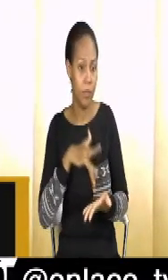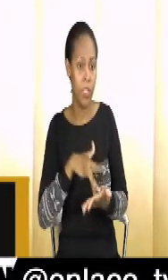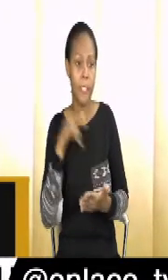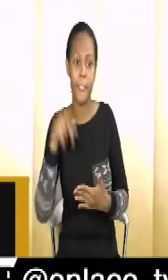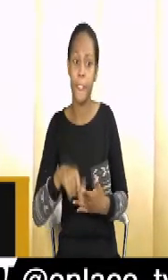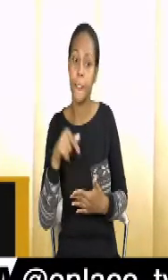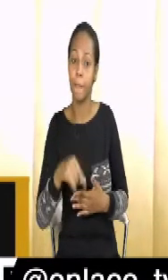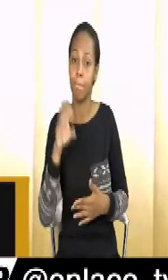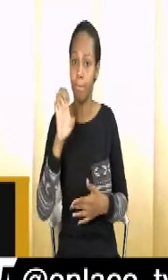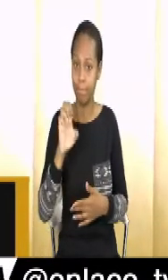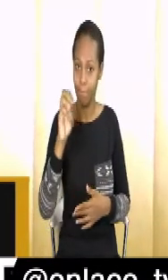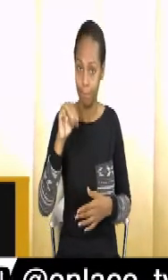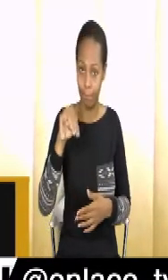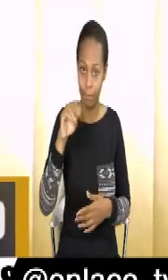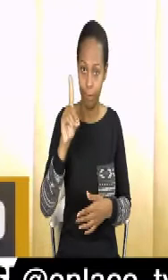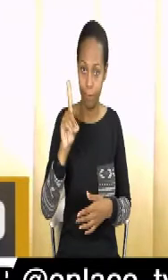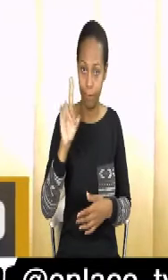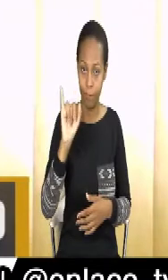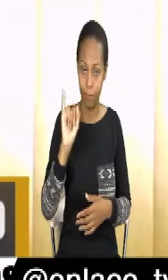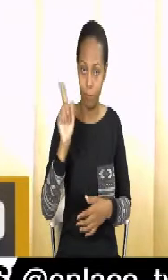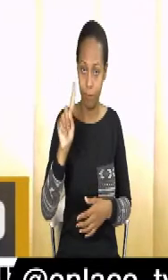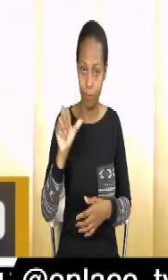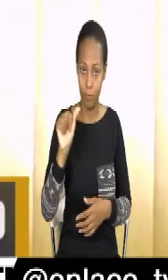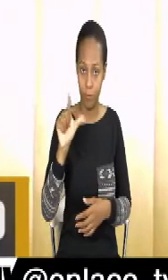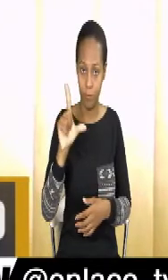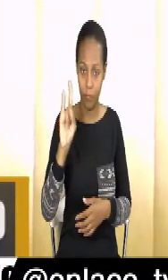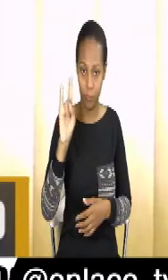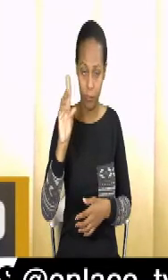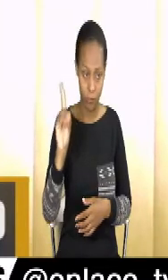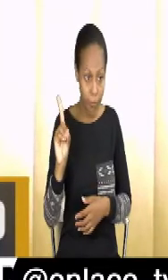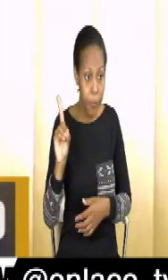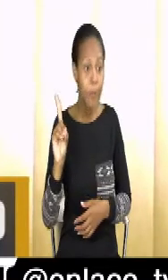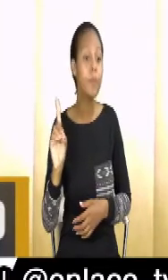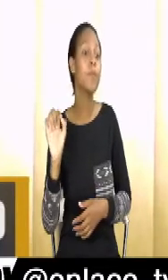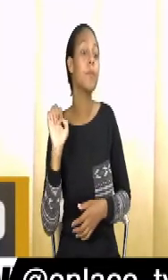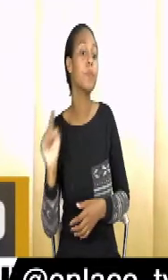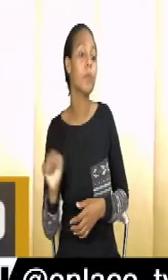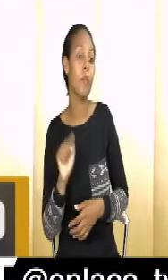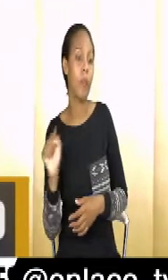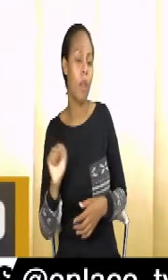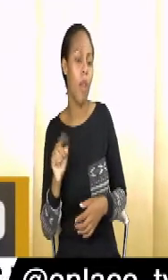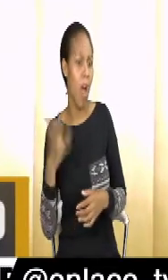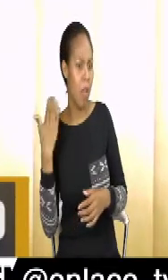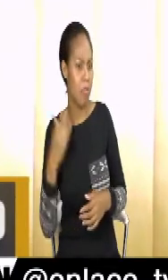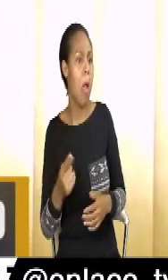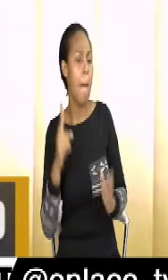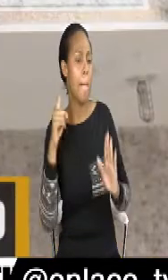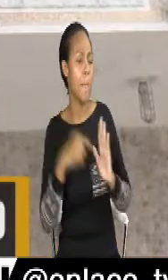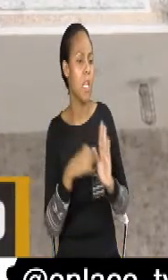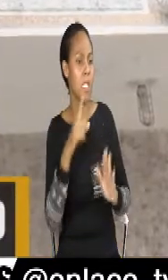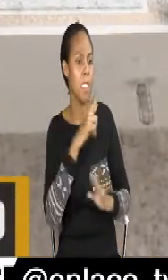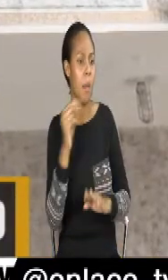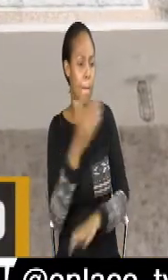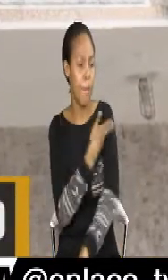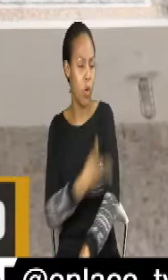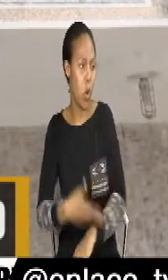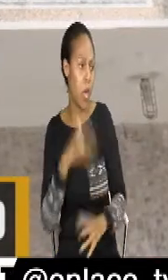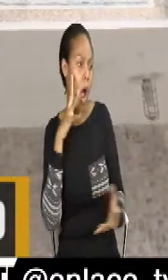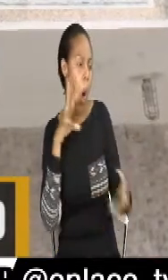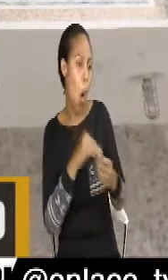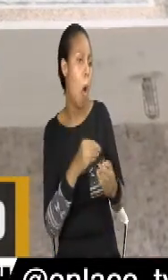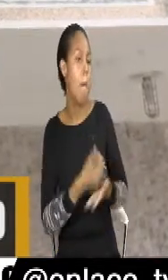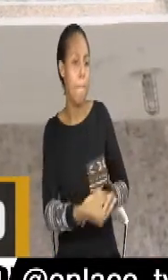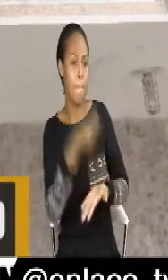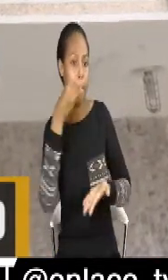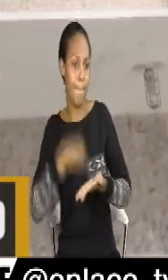de Montería firmar un primer acuerdo de pago con ellos por 1.100 millones de pesos, acuerdo de pago que